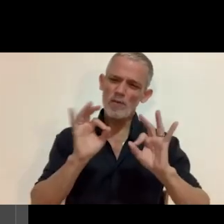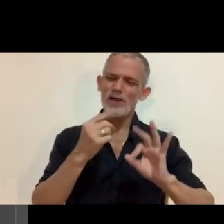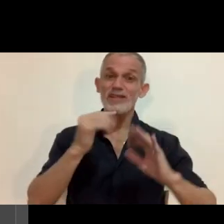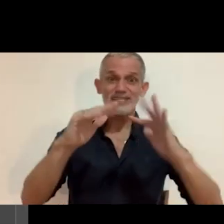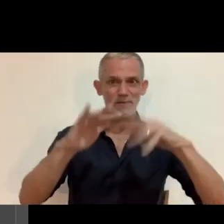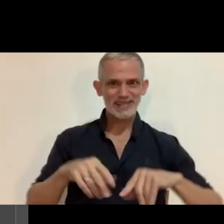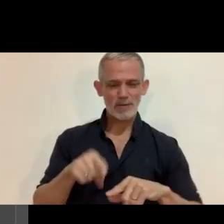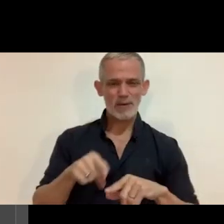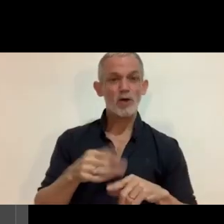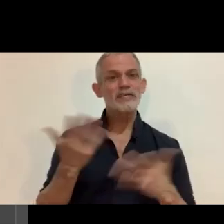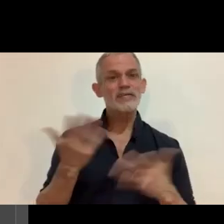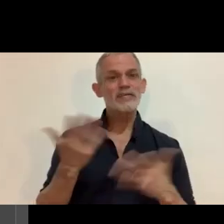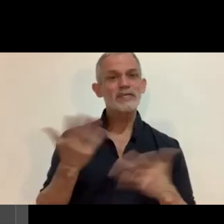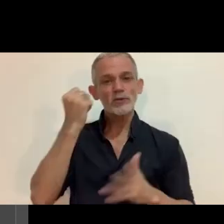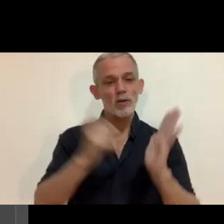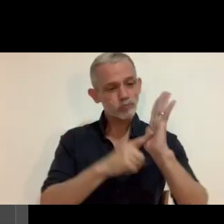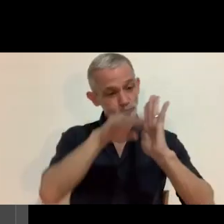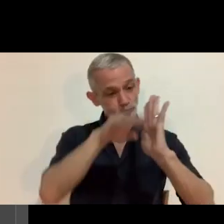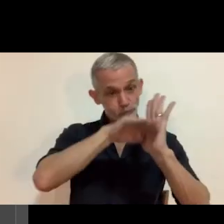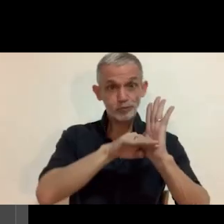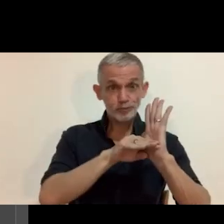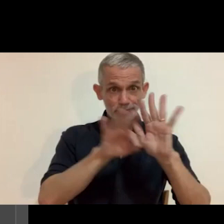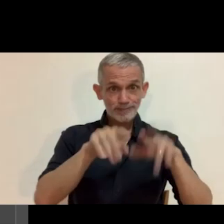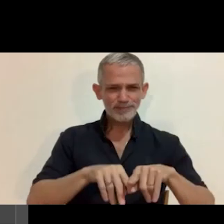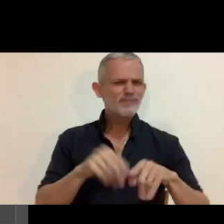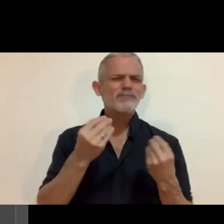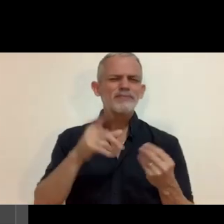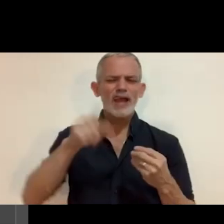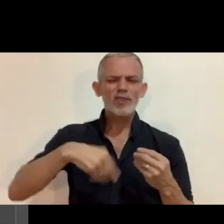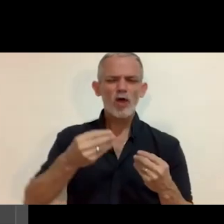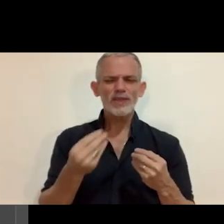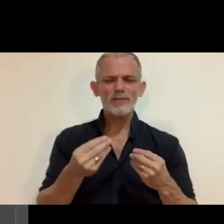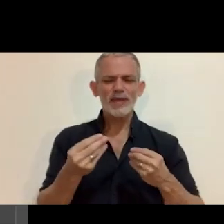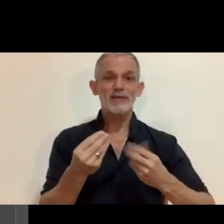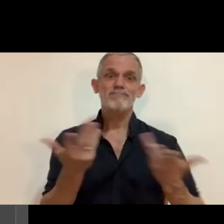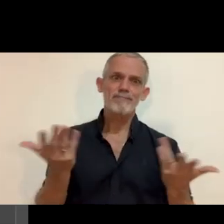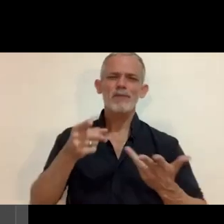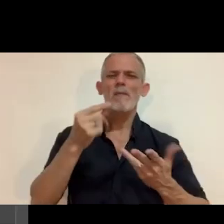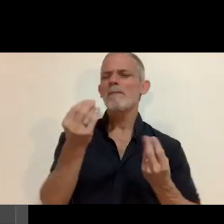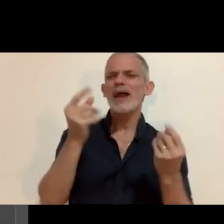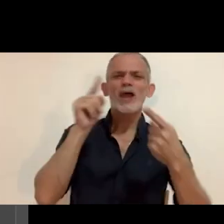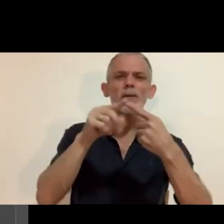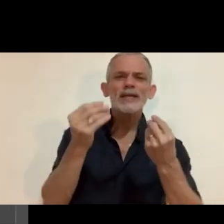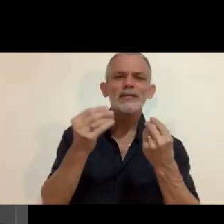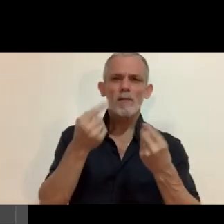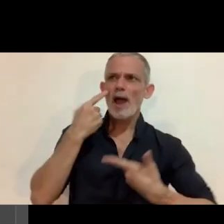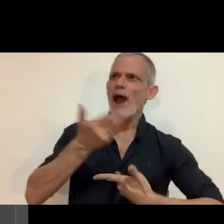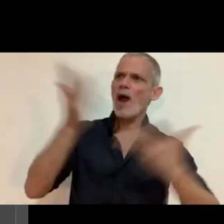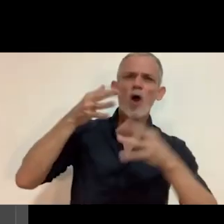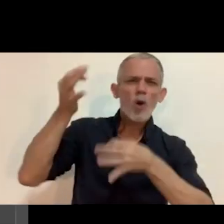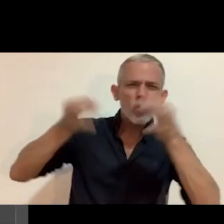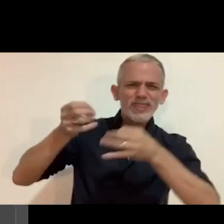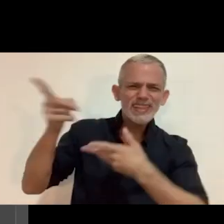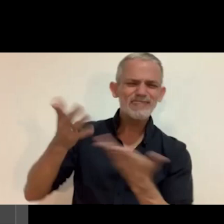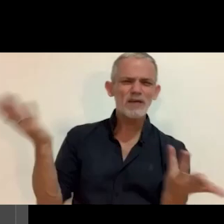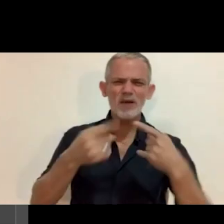es de señalar que la disposición transcripta tiene su fundamento en la finalidad de evitar que lleguen a conocimiento de la justicia